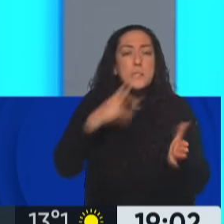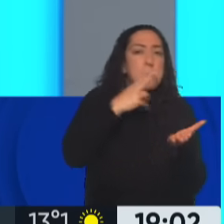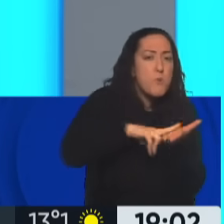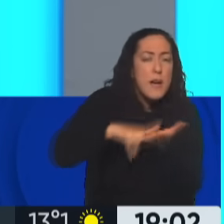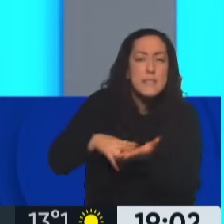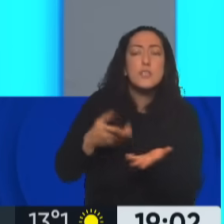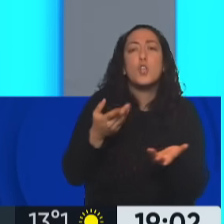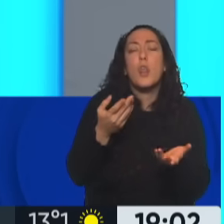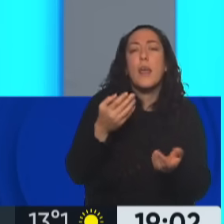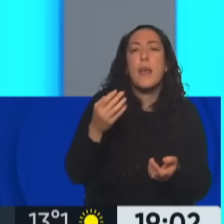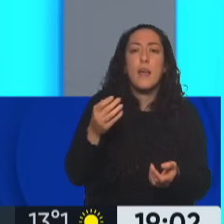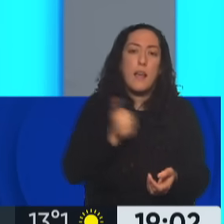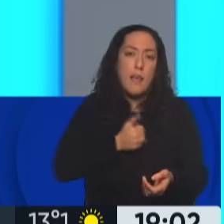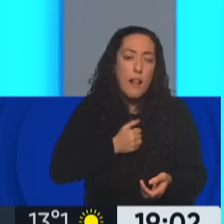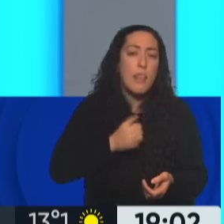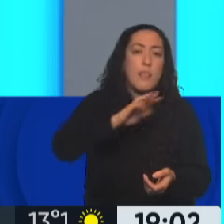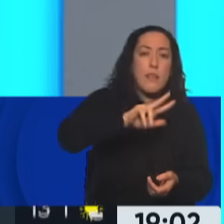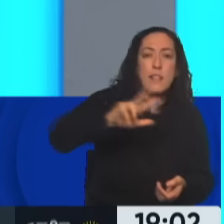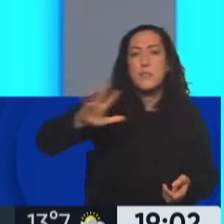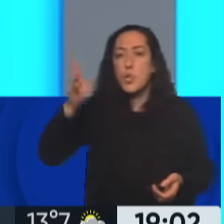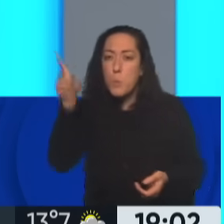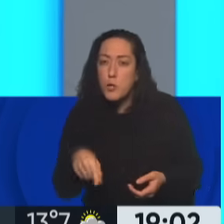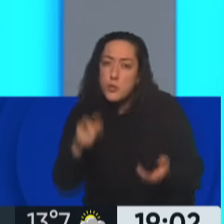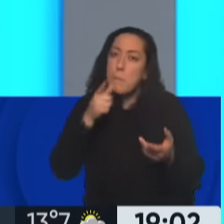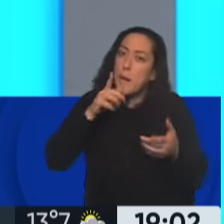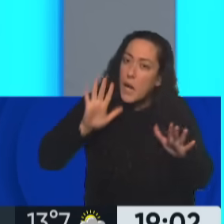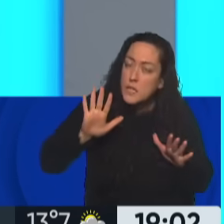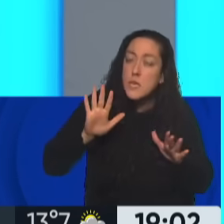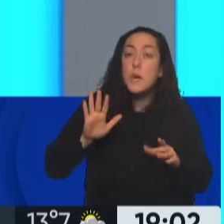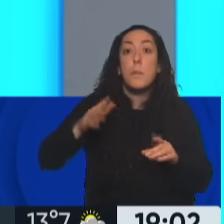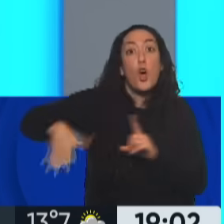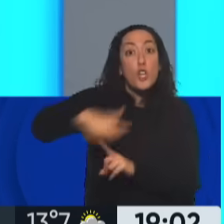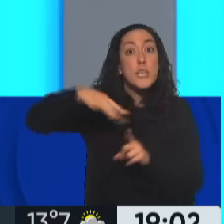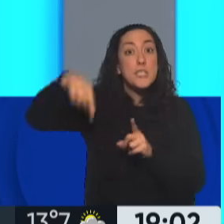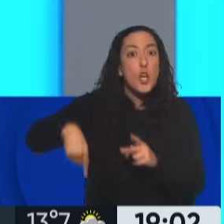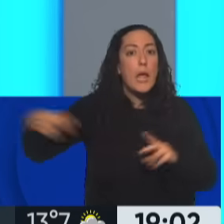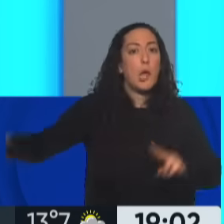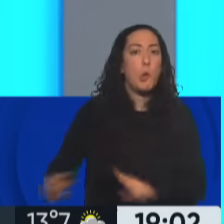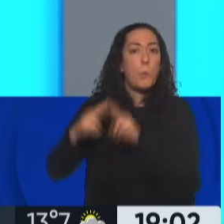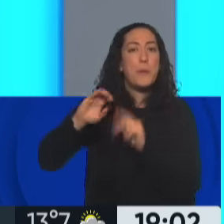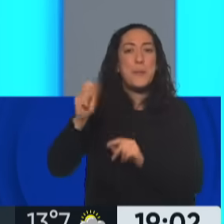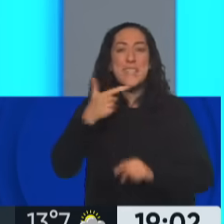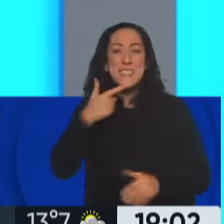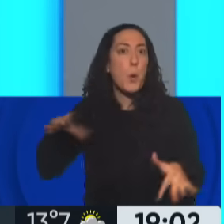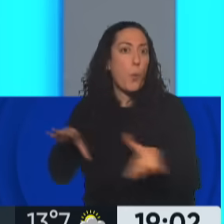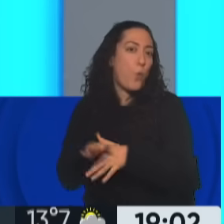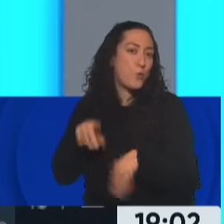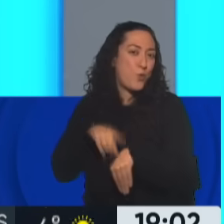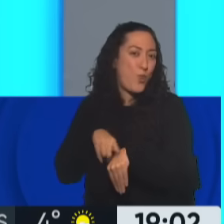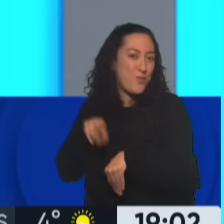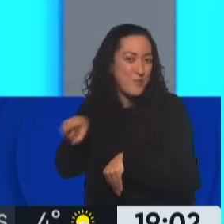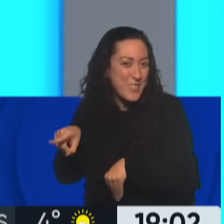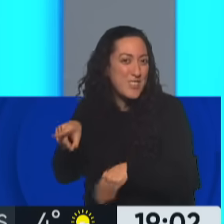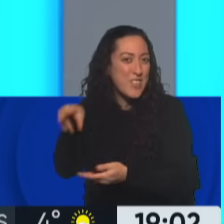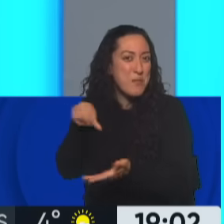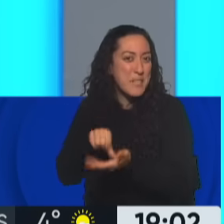del 35%, se da justamente en el marco en el cual Lula realizó la cumbre de los BRICS en su territorio, pero